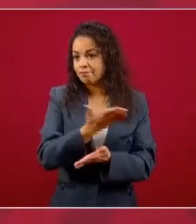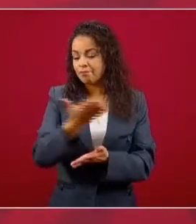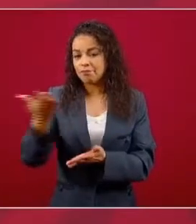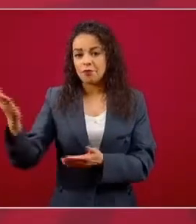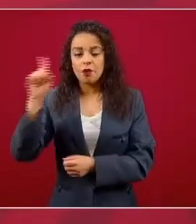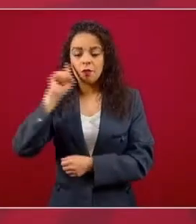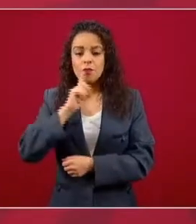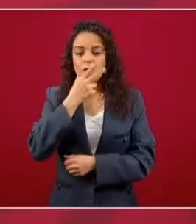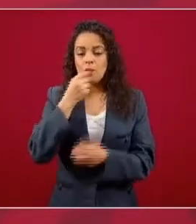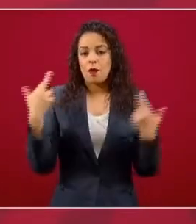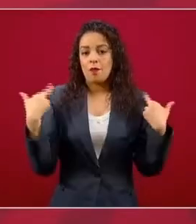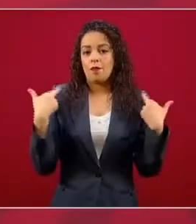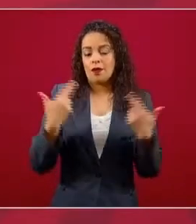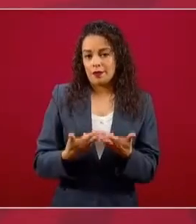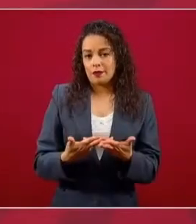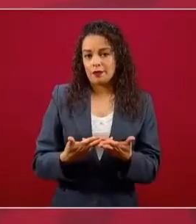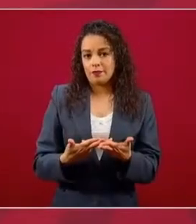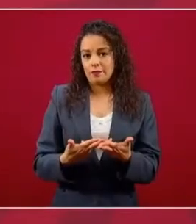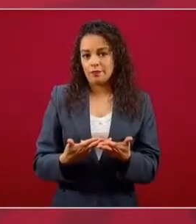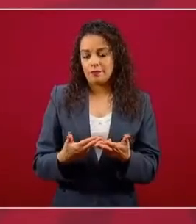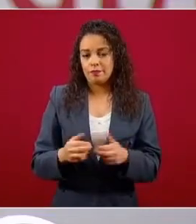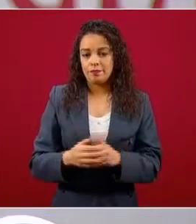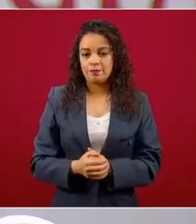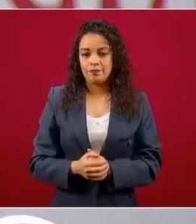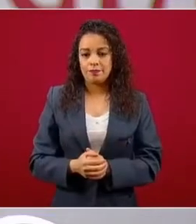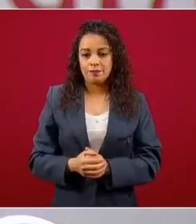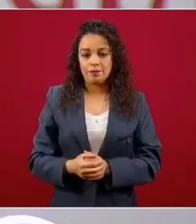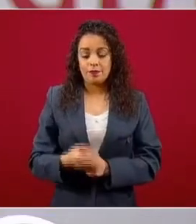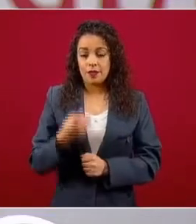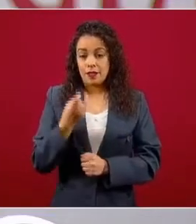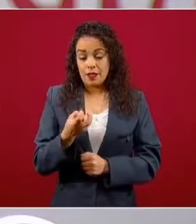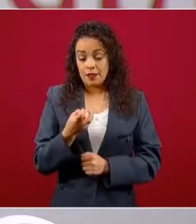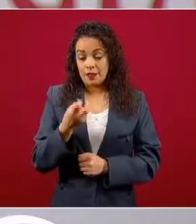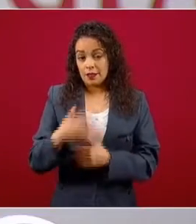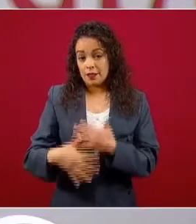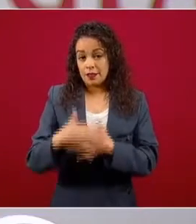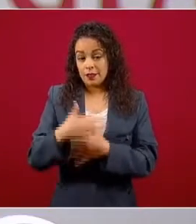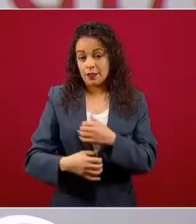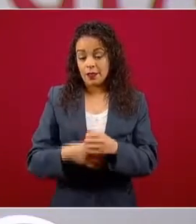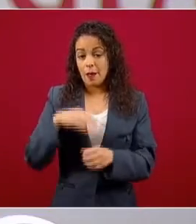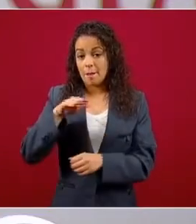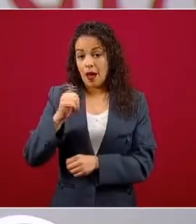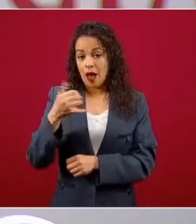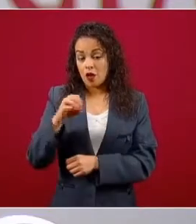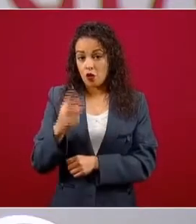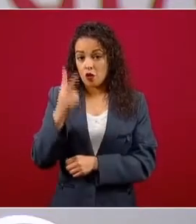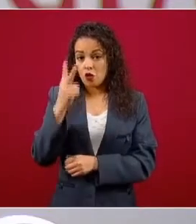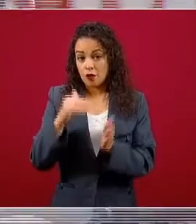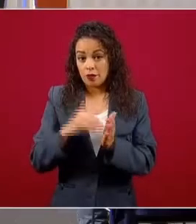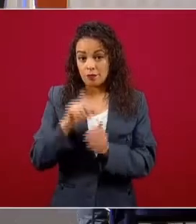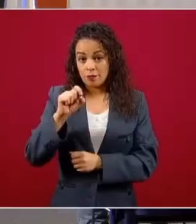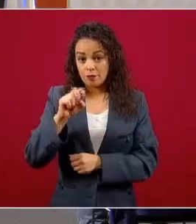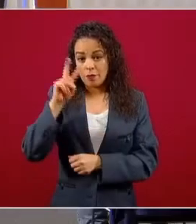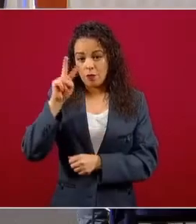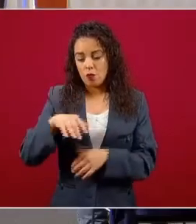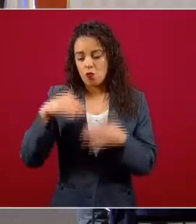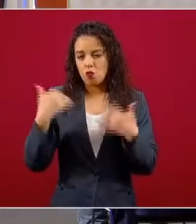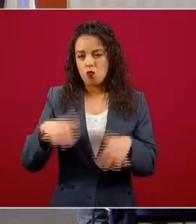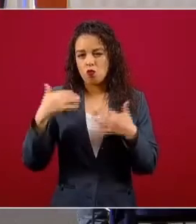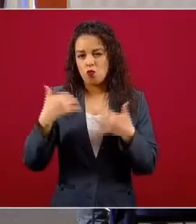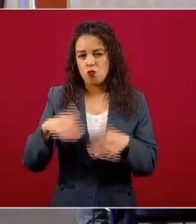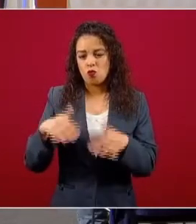precedentes este 15 de mayo de 2020 será recordado como un momento